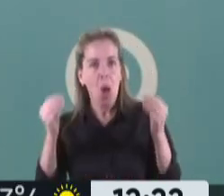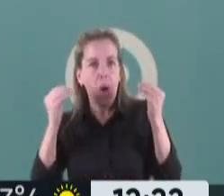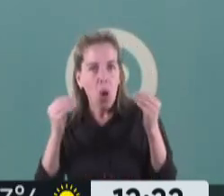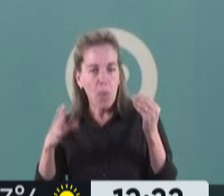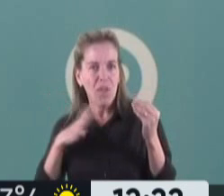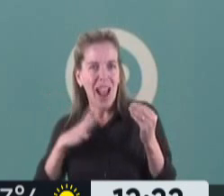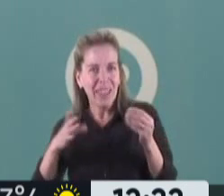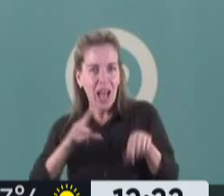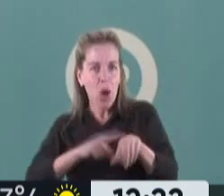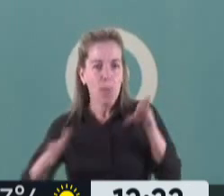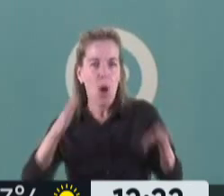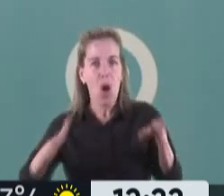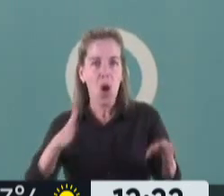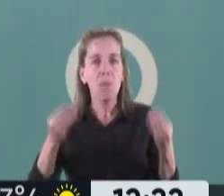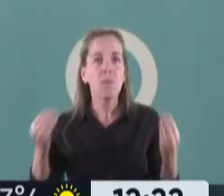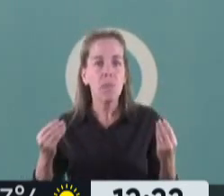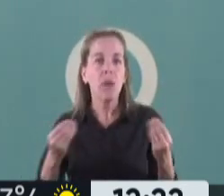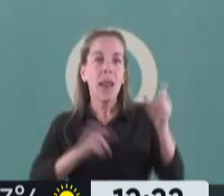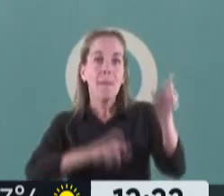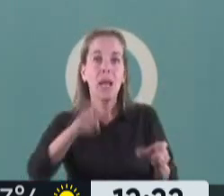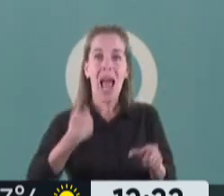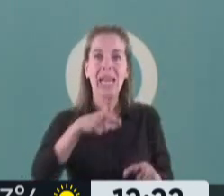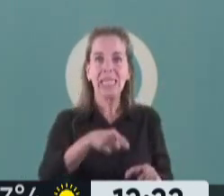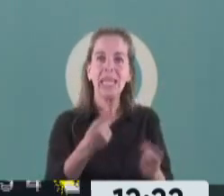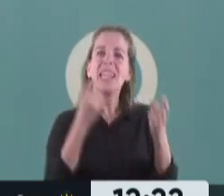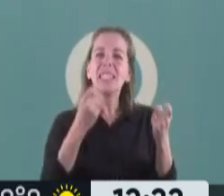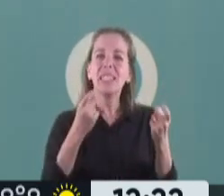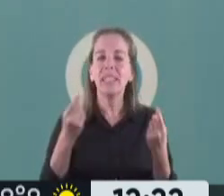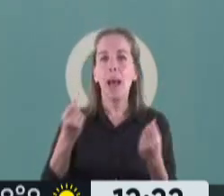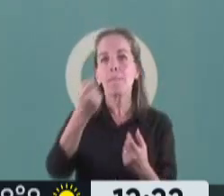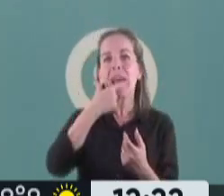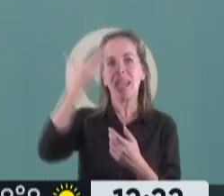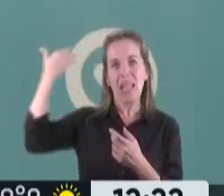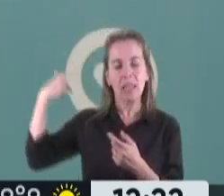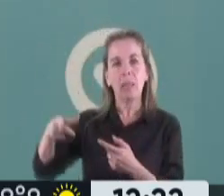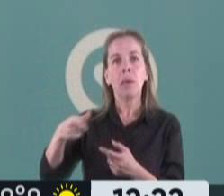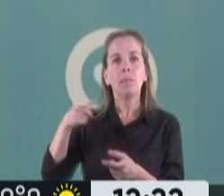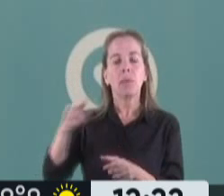intermedio que todavía necesitan los argentinos es que expliquen por qué gobernaron tan mal.